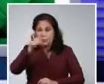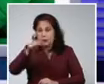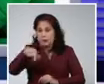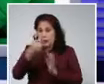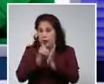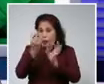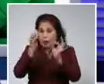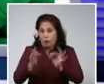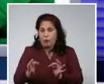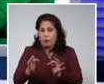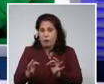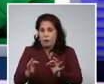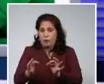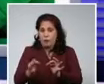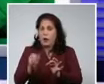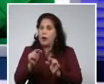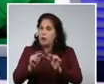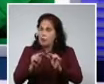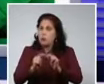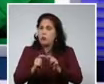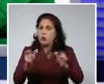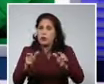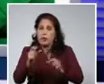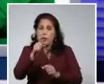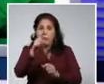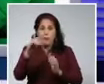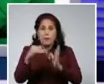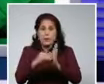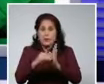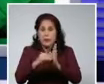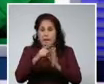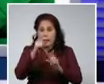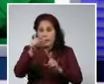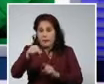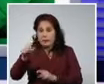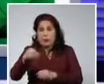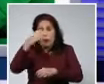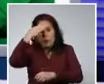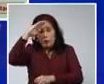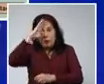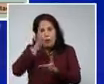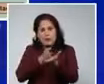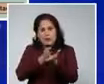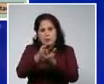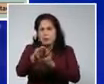confirmados por 100.000 habitantes en Cuba se mantiene similar,